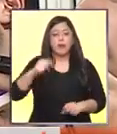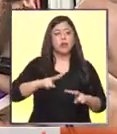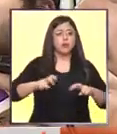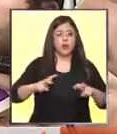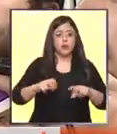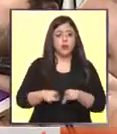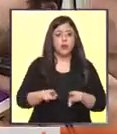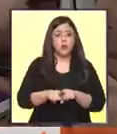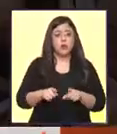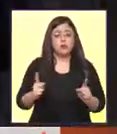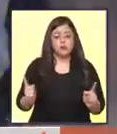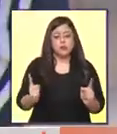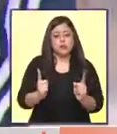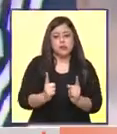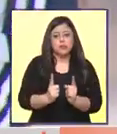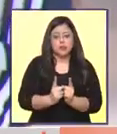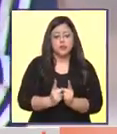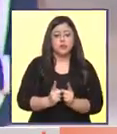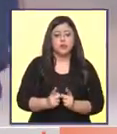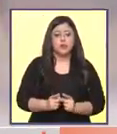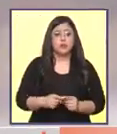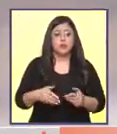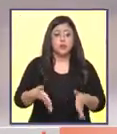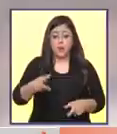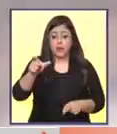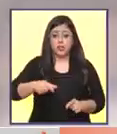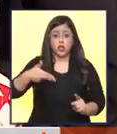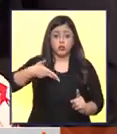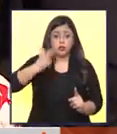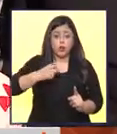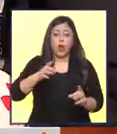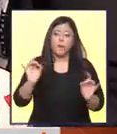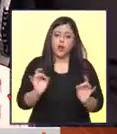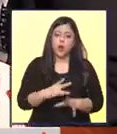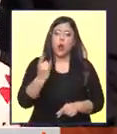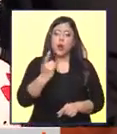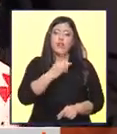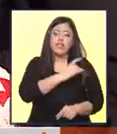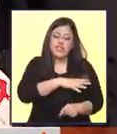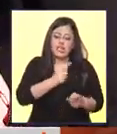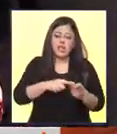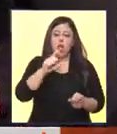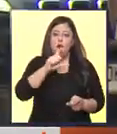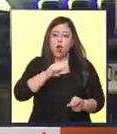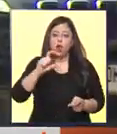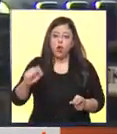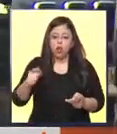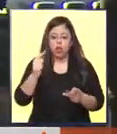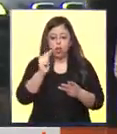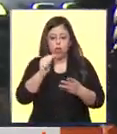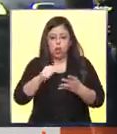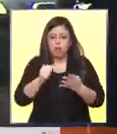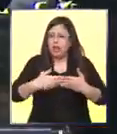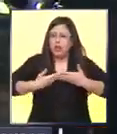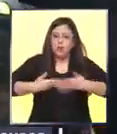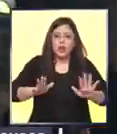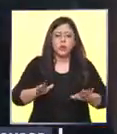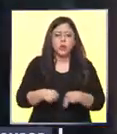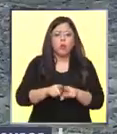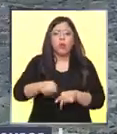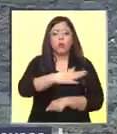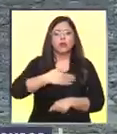acotando ese punto. Así el pistolero podría ser de la Universidad de Chile, de Colo-Colo, de Tricolor, de Paine, da igual. Es un hecho que